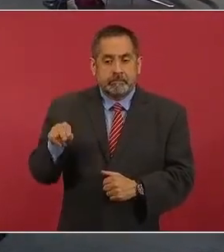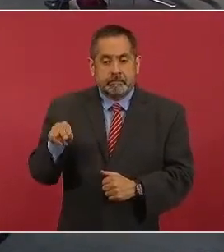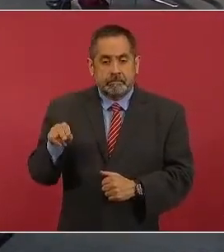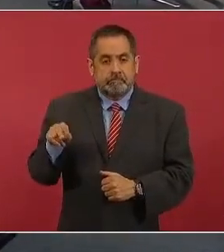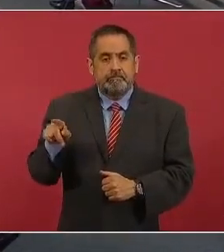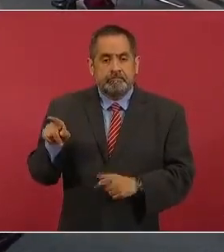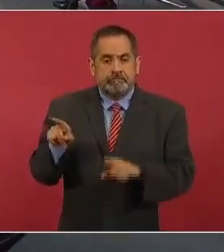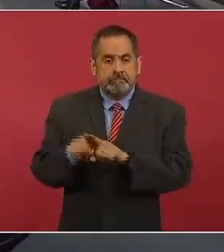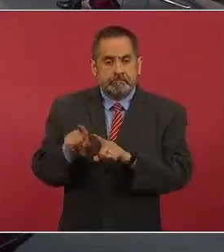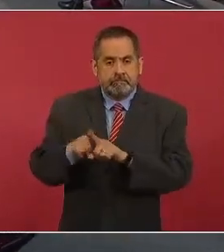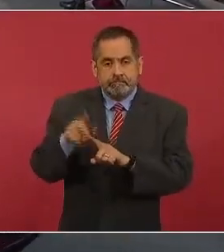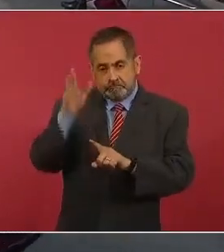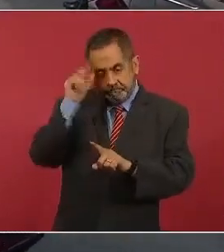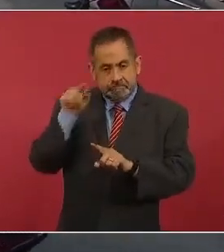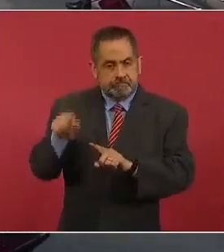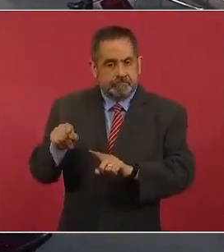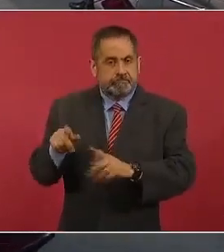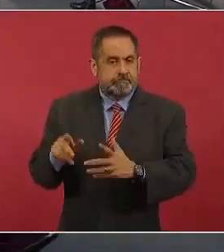coincide